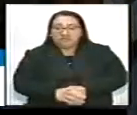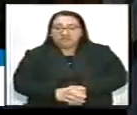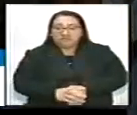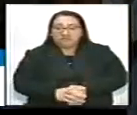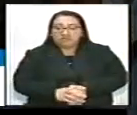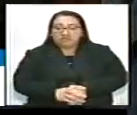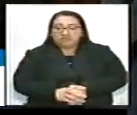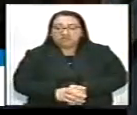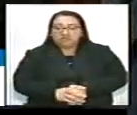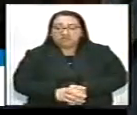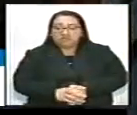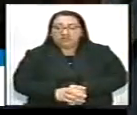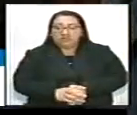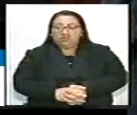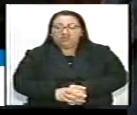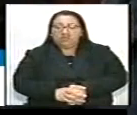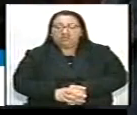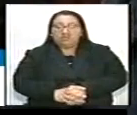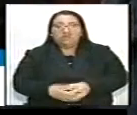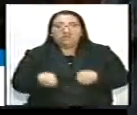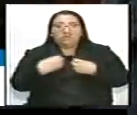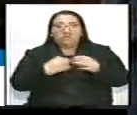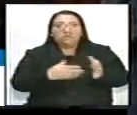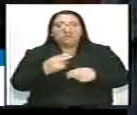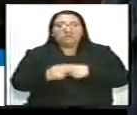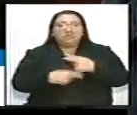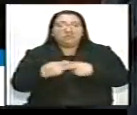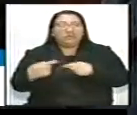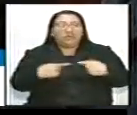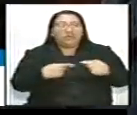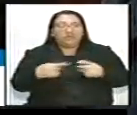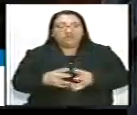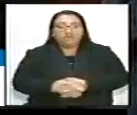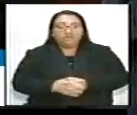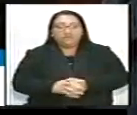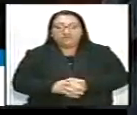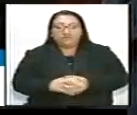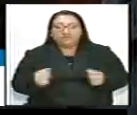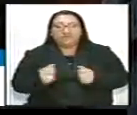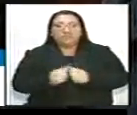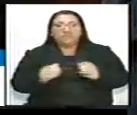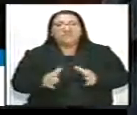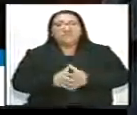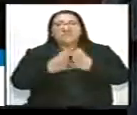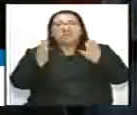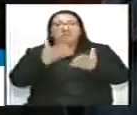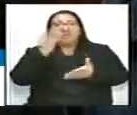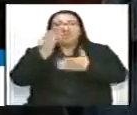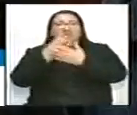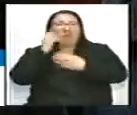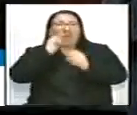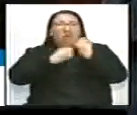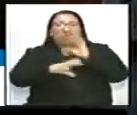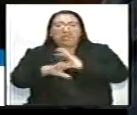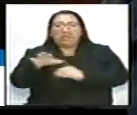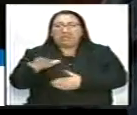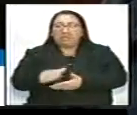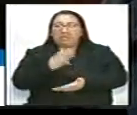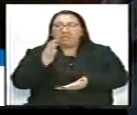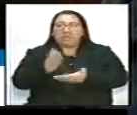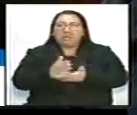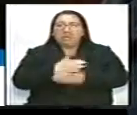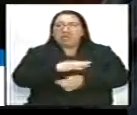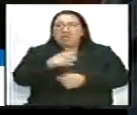que no nos vengan cuento de sirena el Plan Nacional de Competitividad. Con semejantes pasivos ambientales, con semejantes problemas